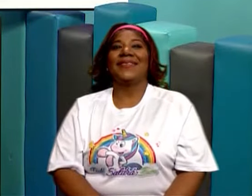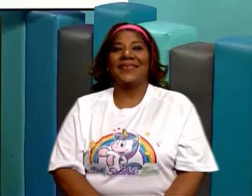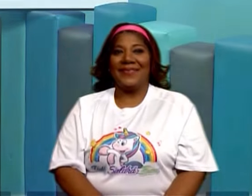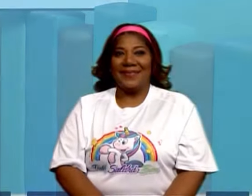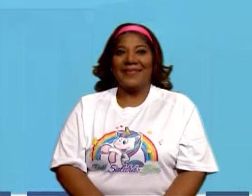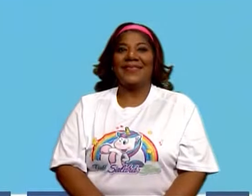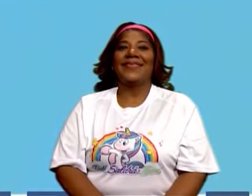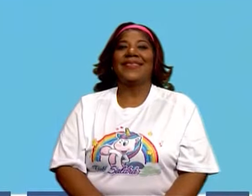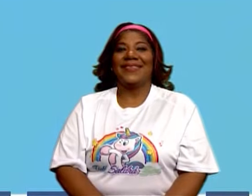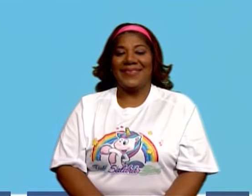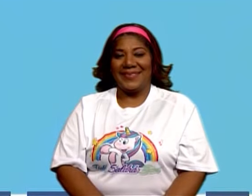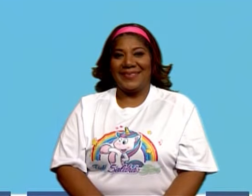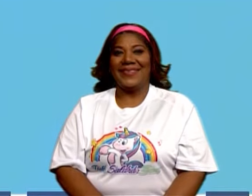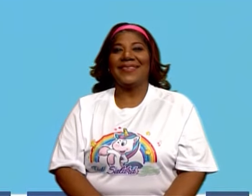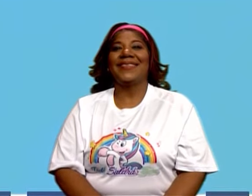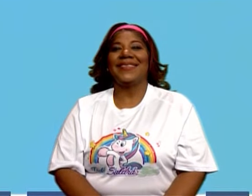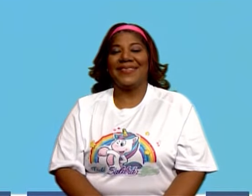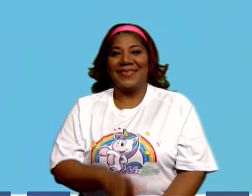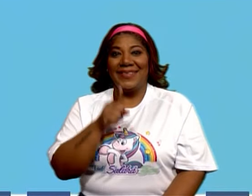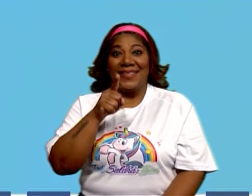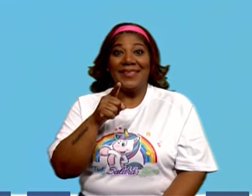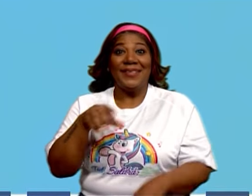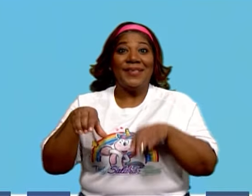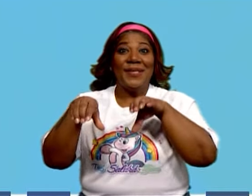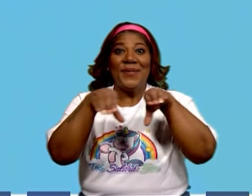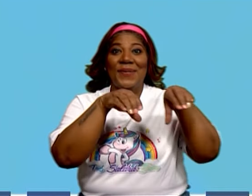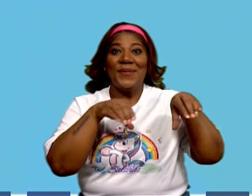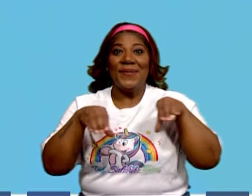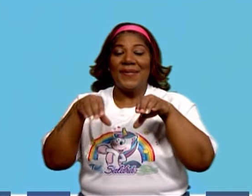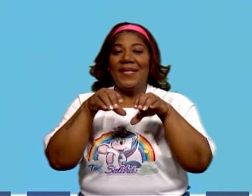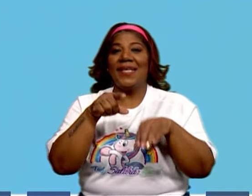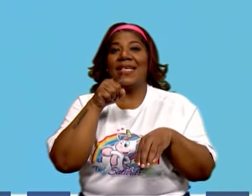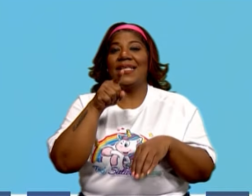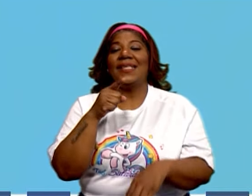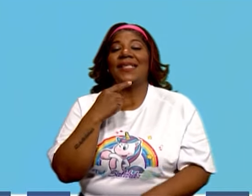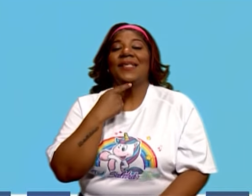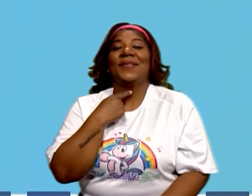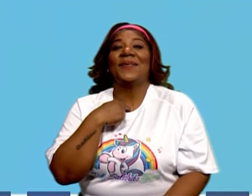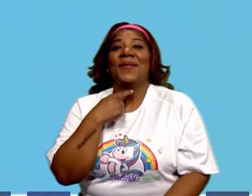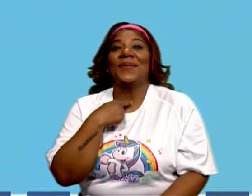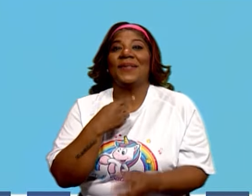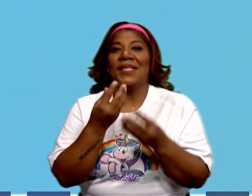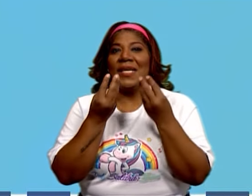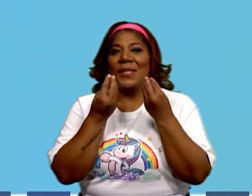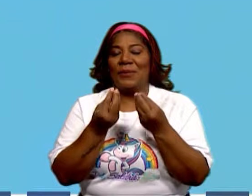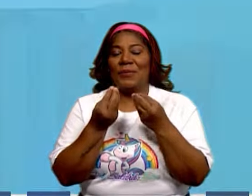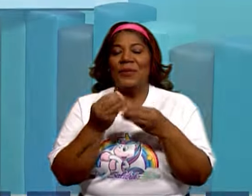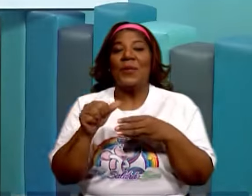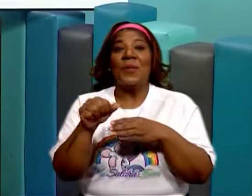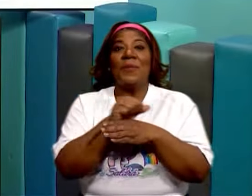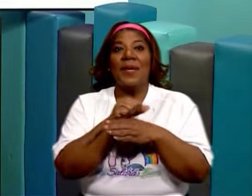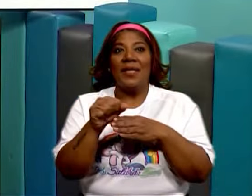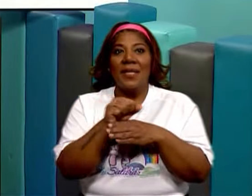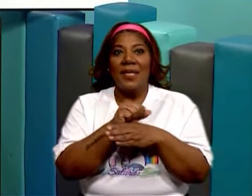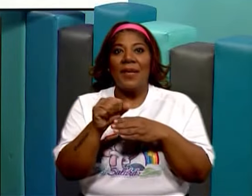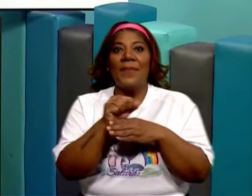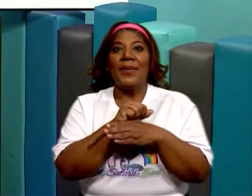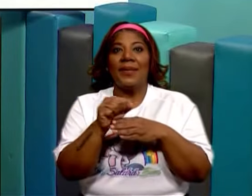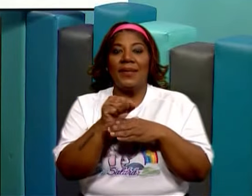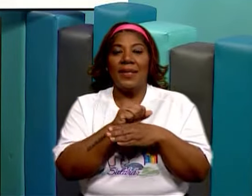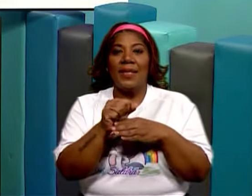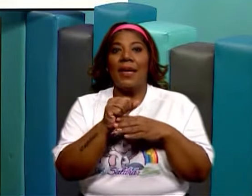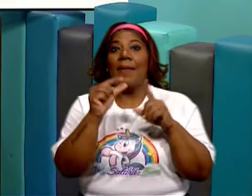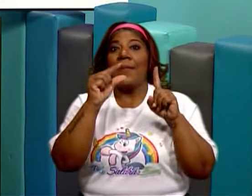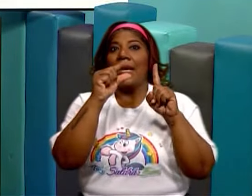¿cierto? Esta es una actividad muy hermosa que las puedes reforzar en casa varias veces. Vamos a ir